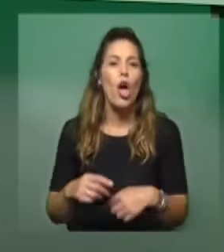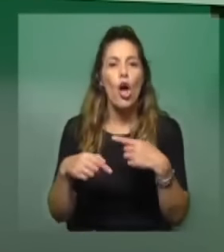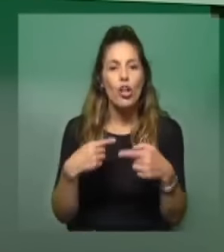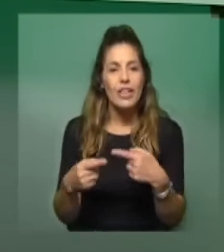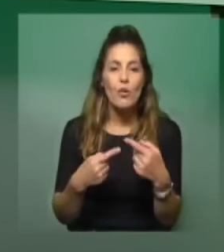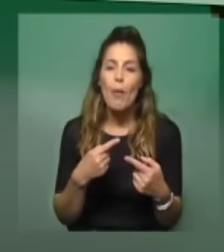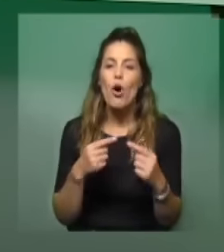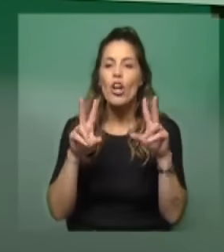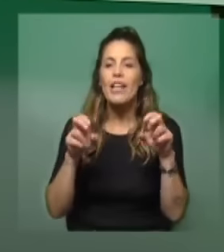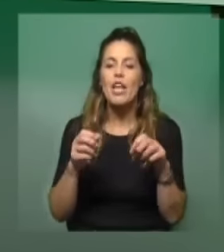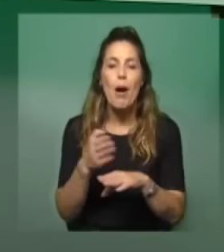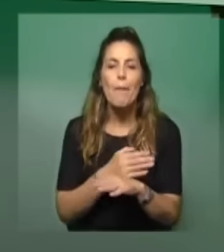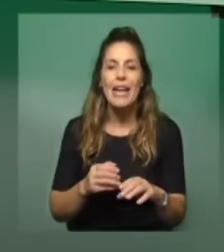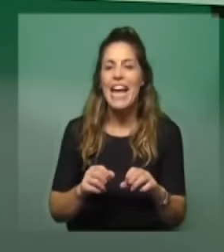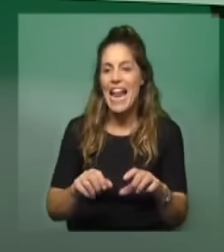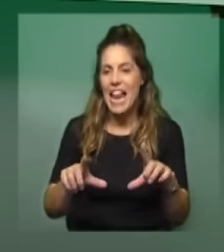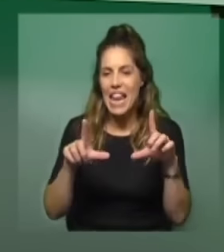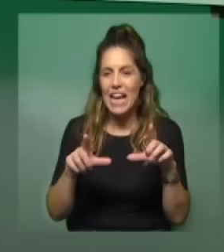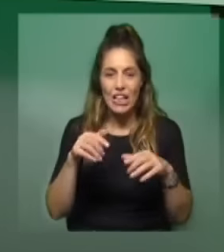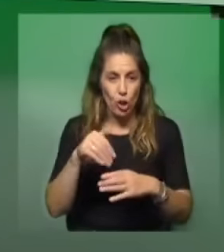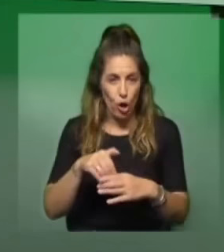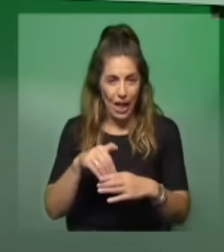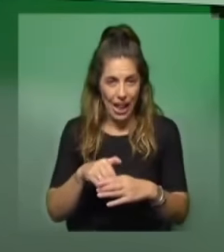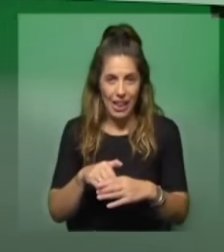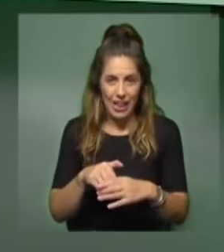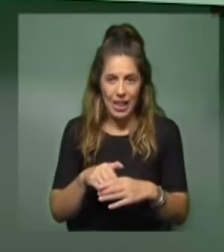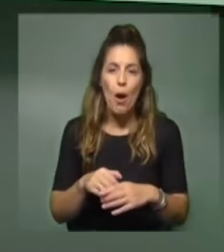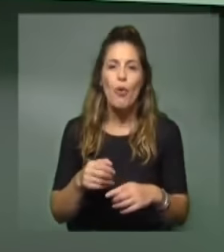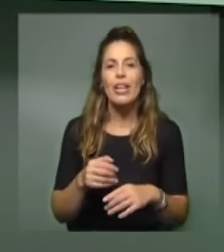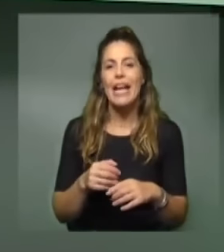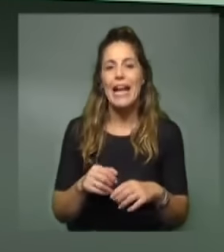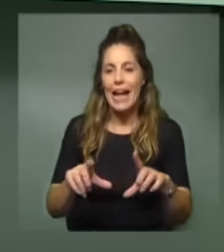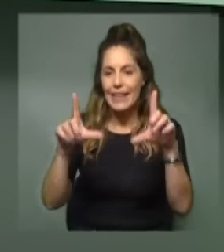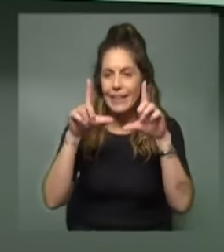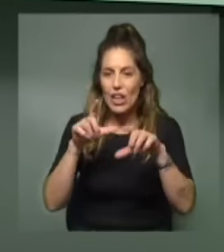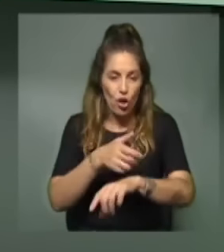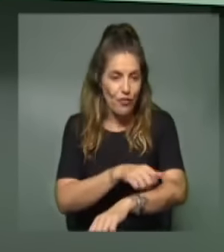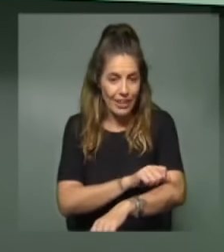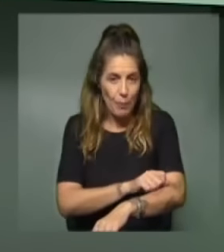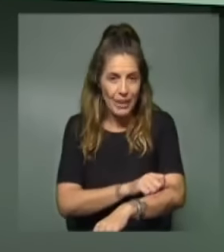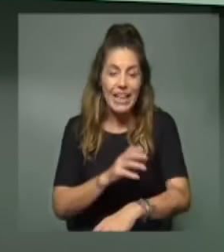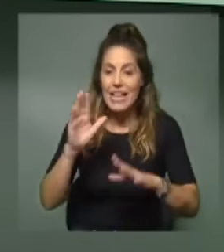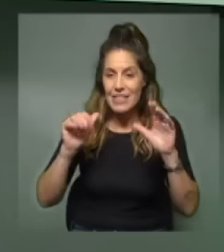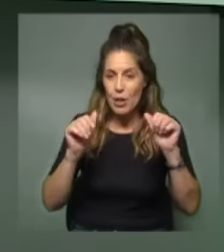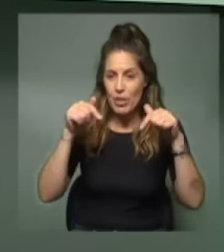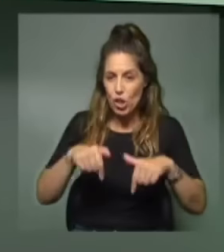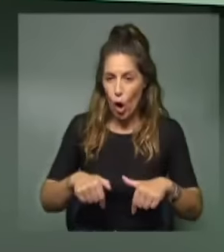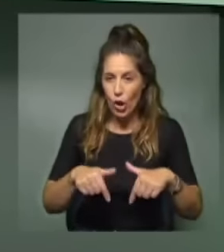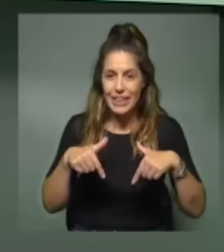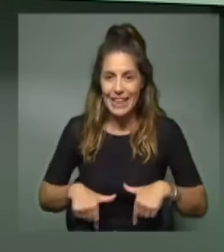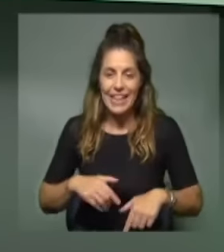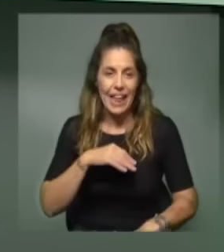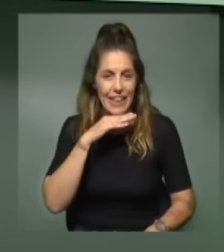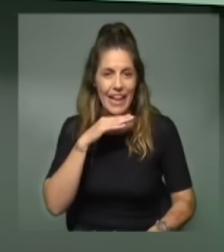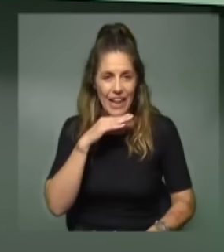preelectoral porque el precandidato presidencial frenteamplista samand ors se despidió hoy del cargo de intendente de canelones